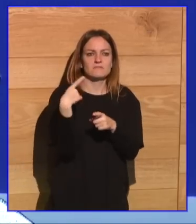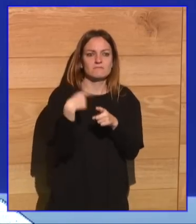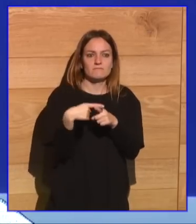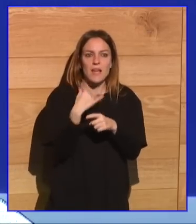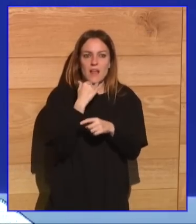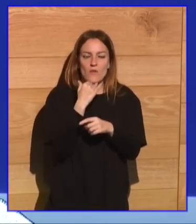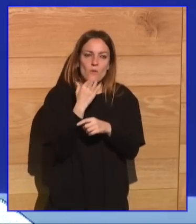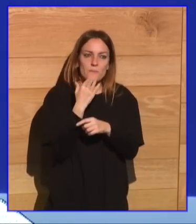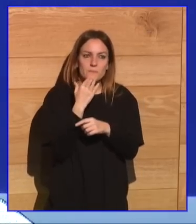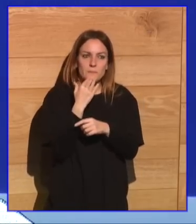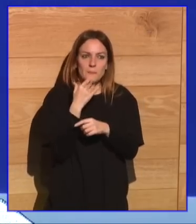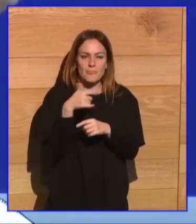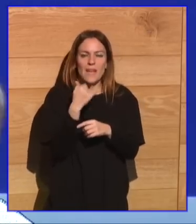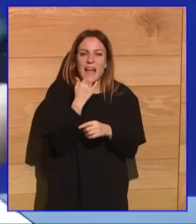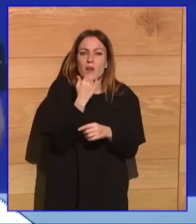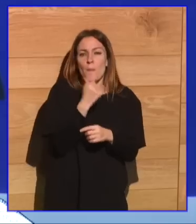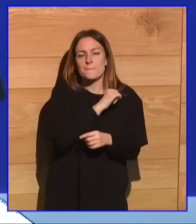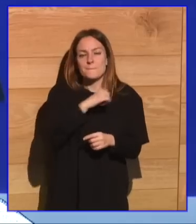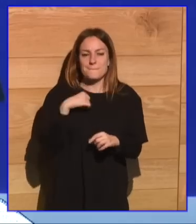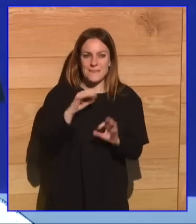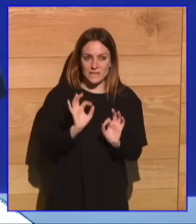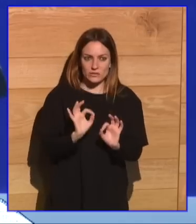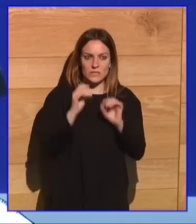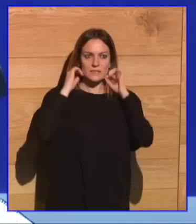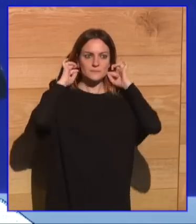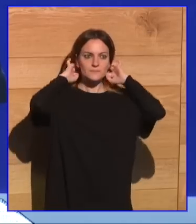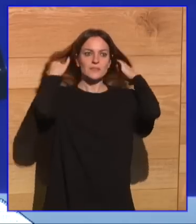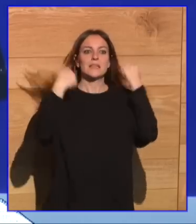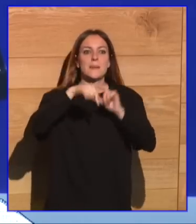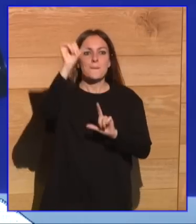especie de obra personal, no lo sé, con una